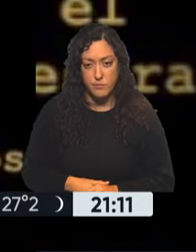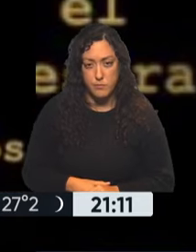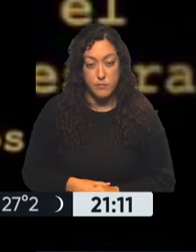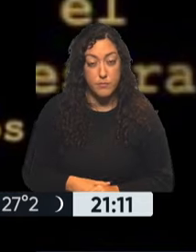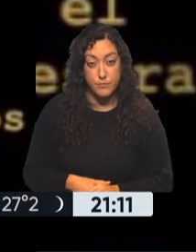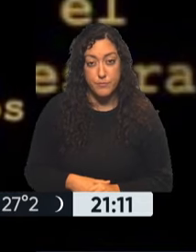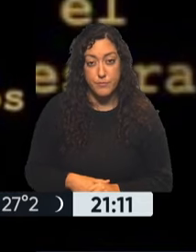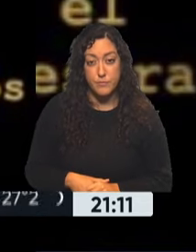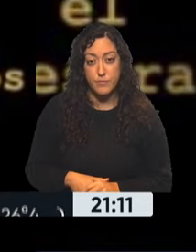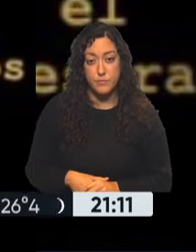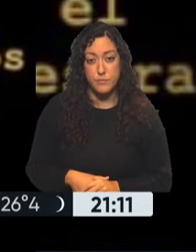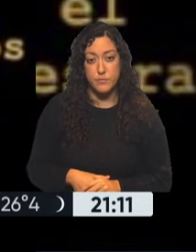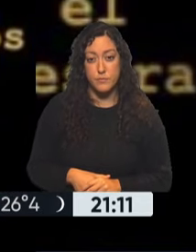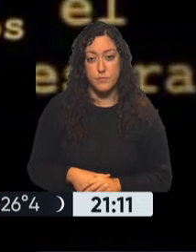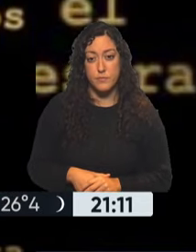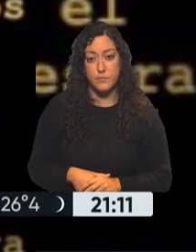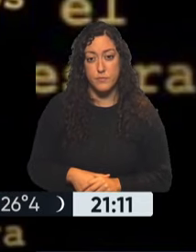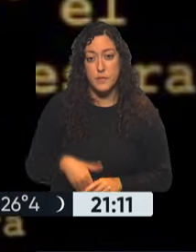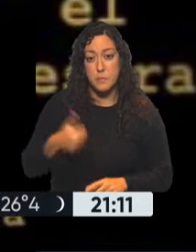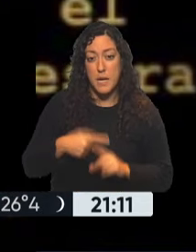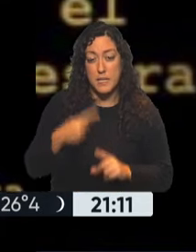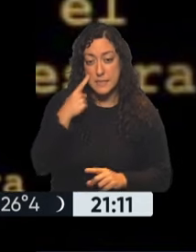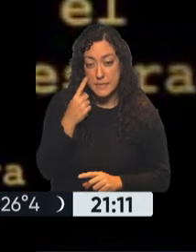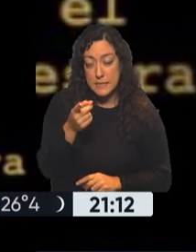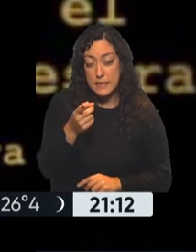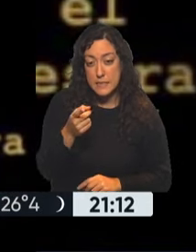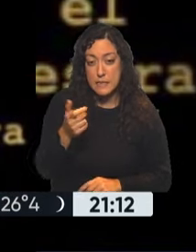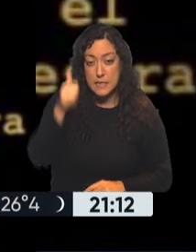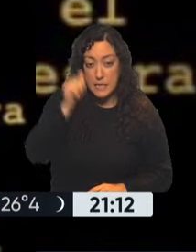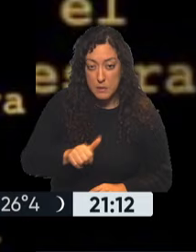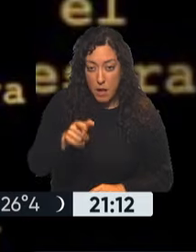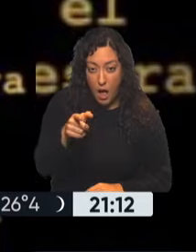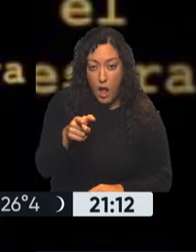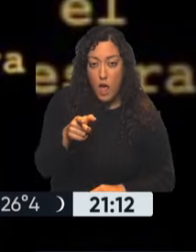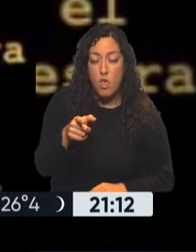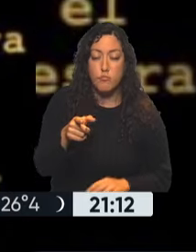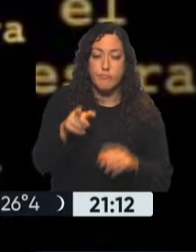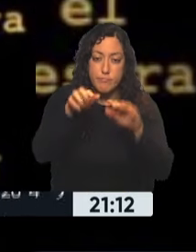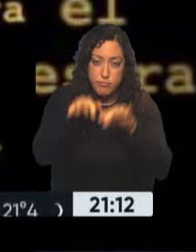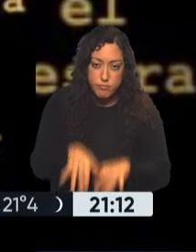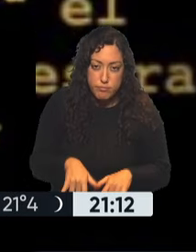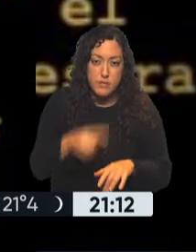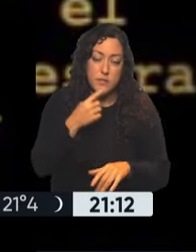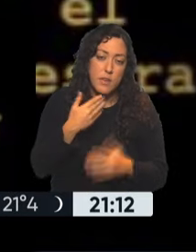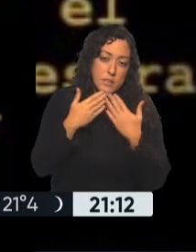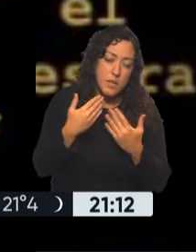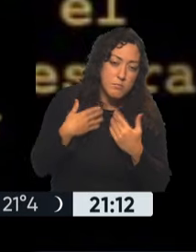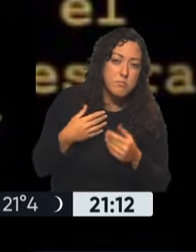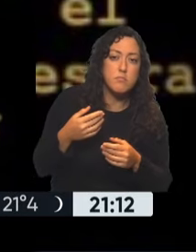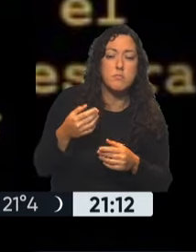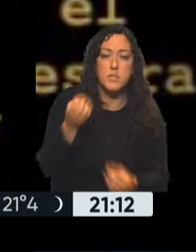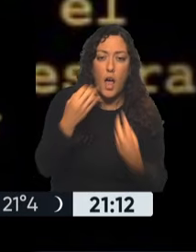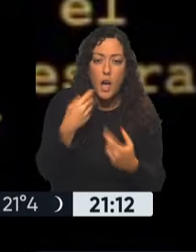fiesta. El Maxi Olivera se fue herido. Hizo un descargo. Estoy bien, gracias por los mensajes. Más allá del